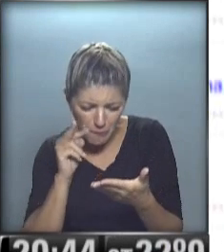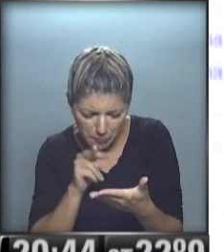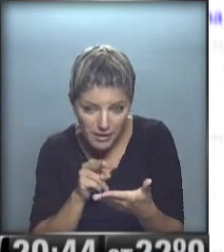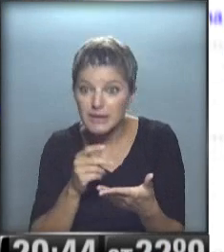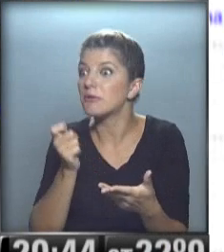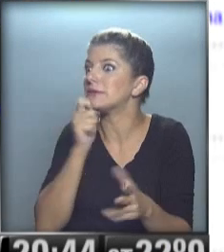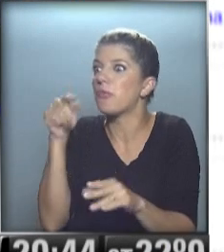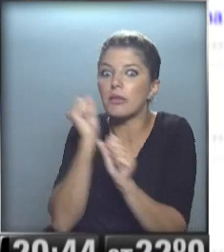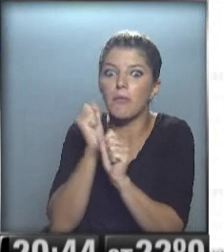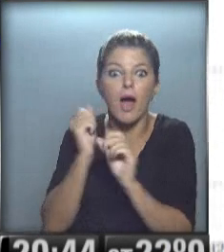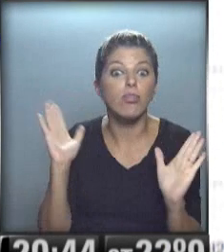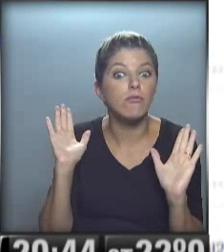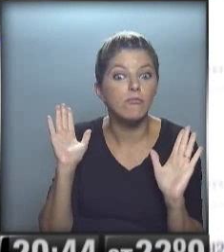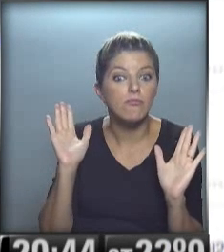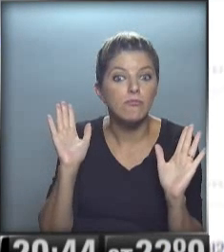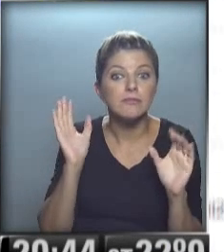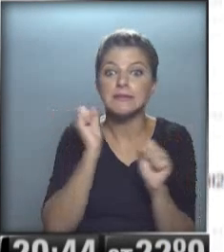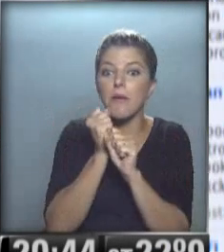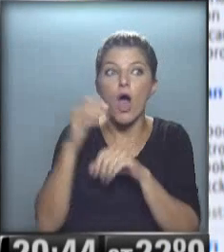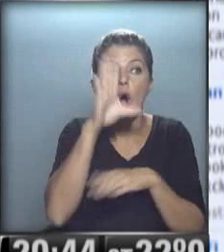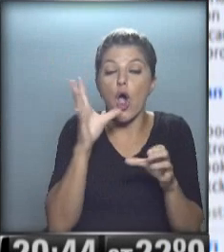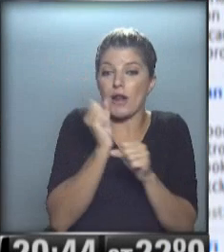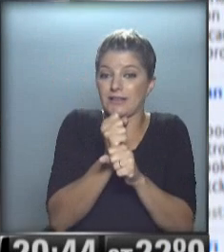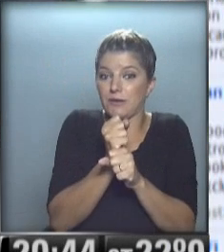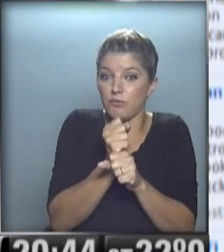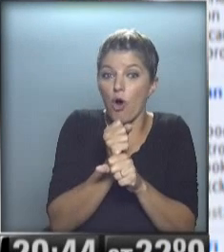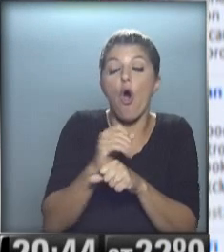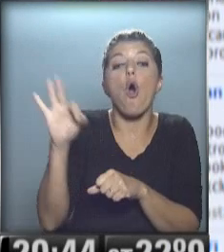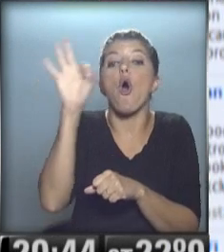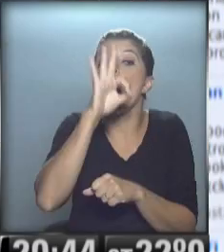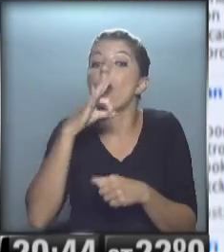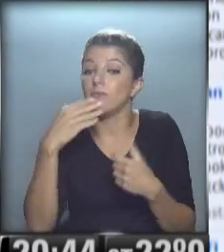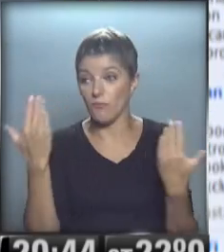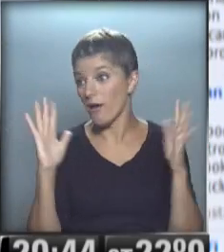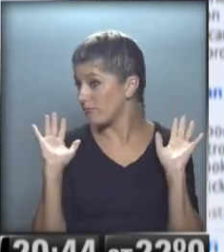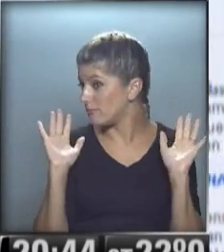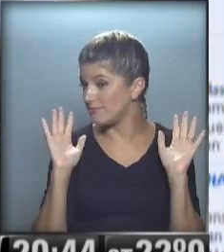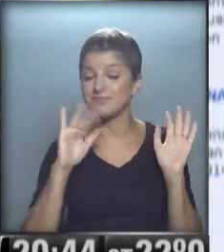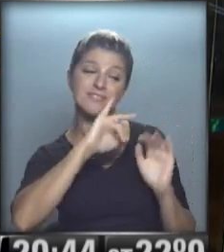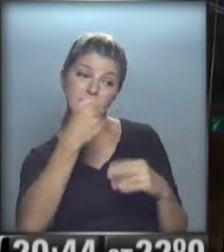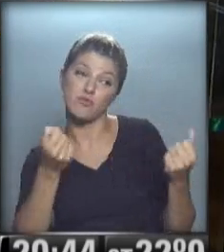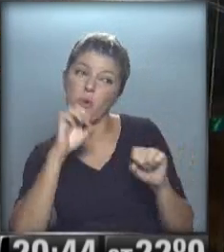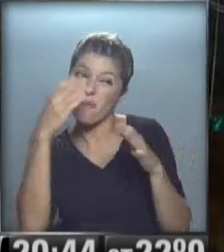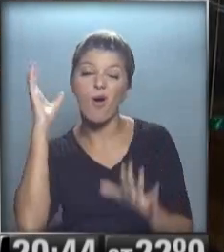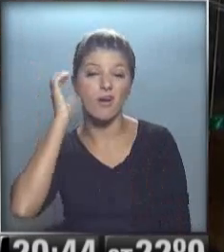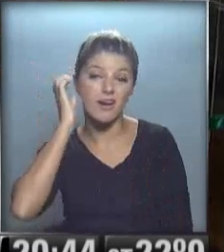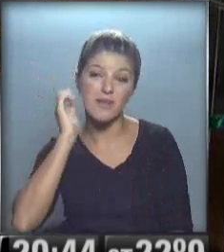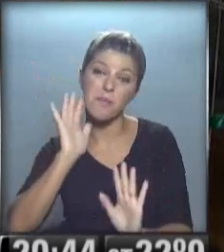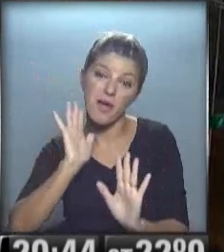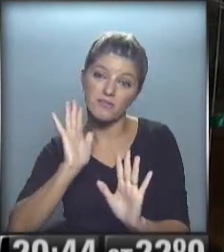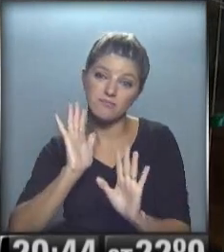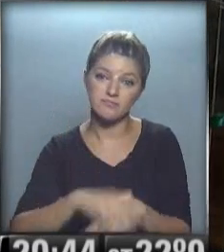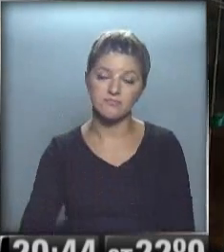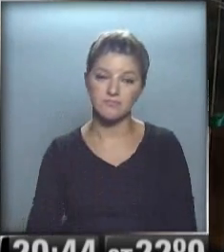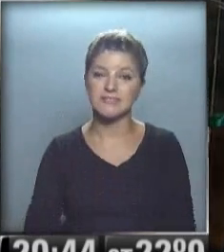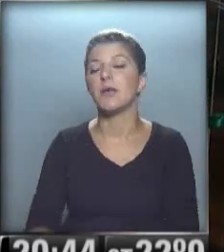chiquita. Trabajando, si sí. Estás en el colectivo. Ay, y sí. Si estás o no, no. Yo preferiría la radio, pero bueno. Bueno, pero